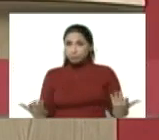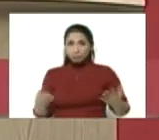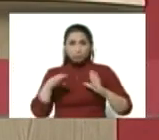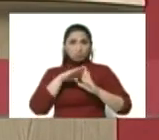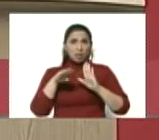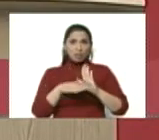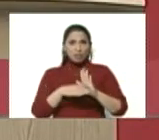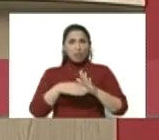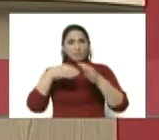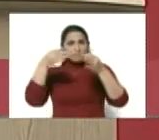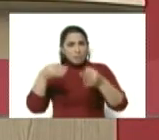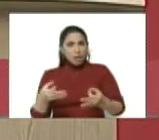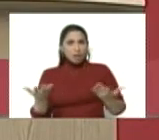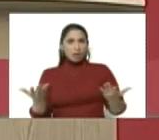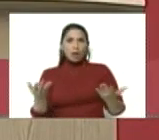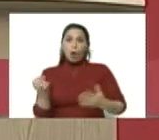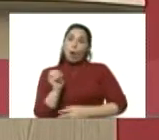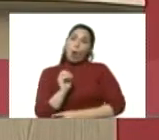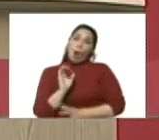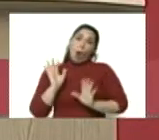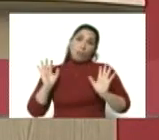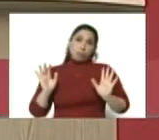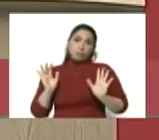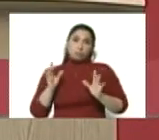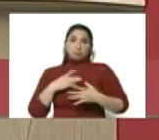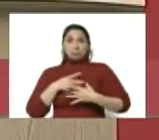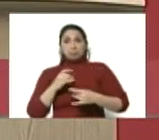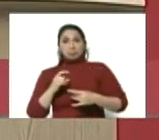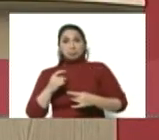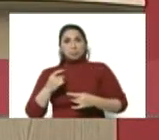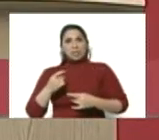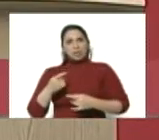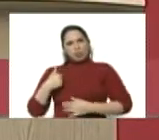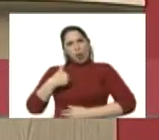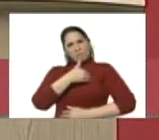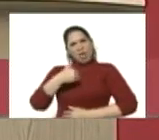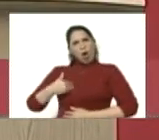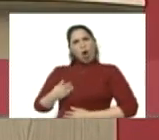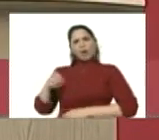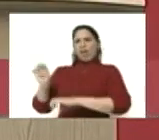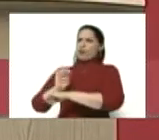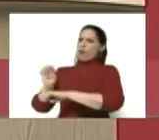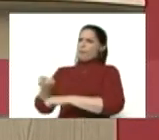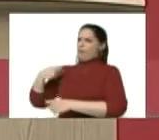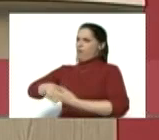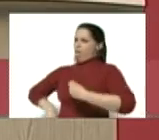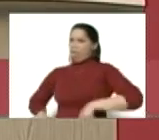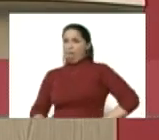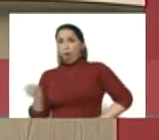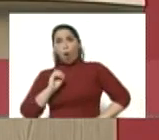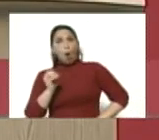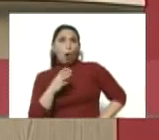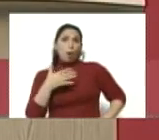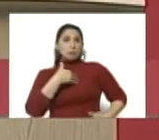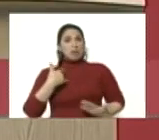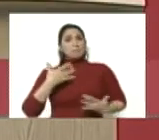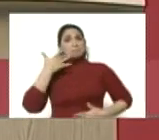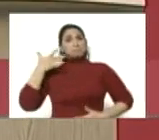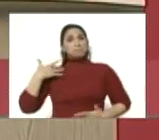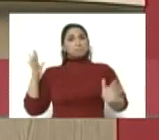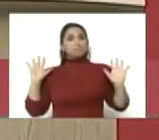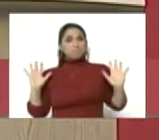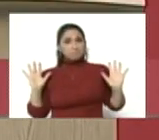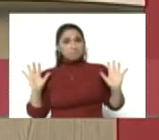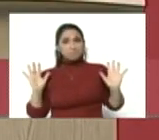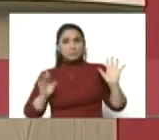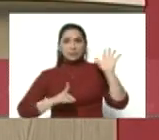medidas adecuadas o han preferido privilegiar la economía o han preferido privilegiar